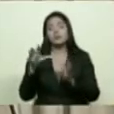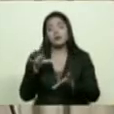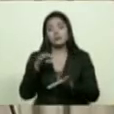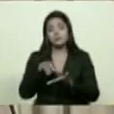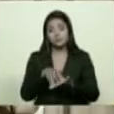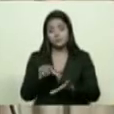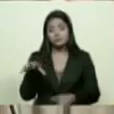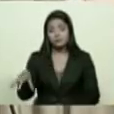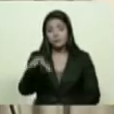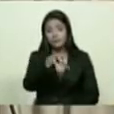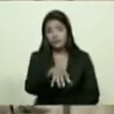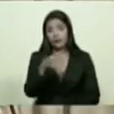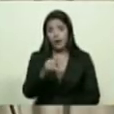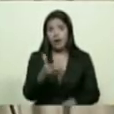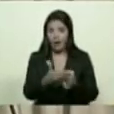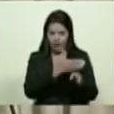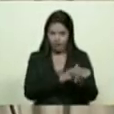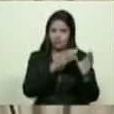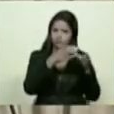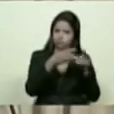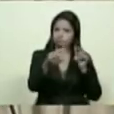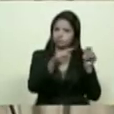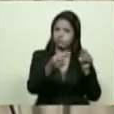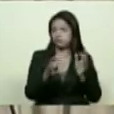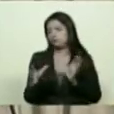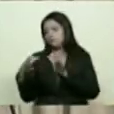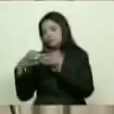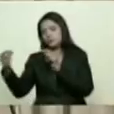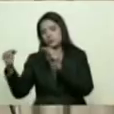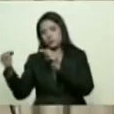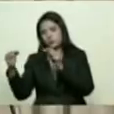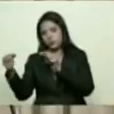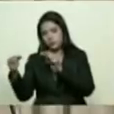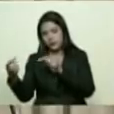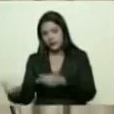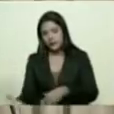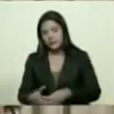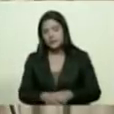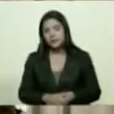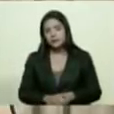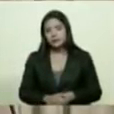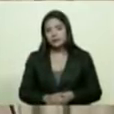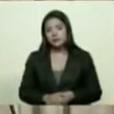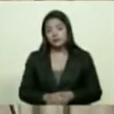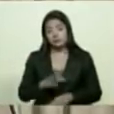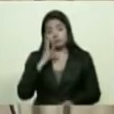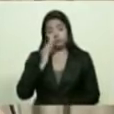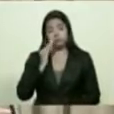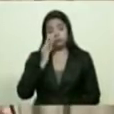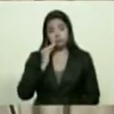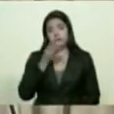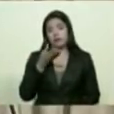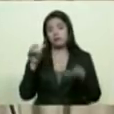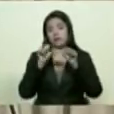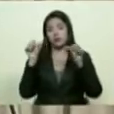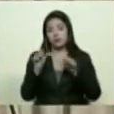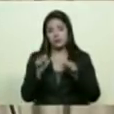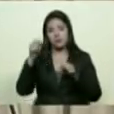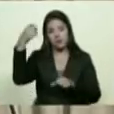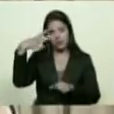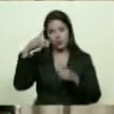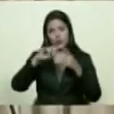estados donde, previas reuniones con nuestros expertos de los sistemas